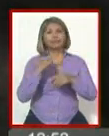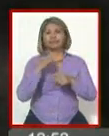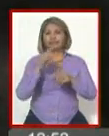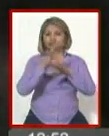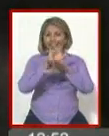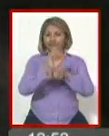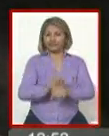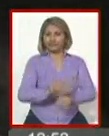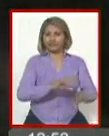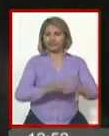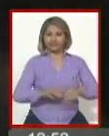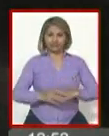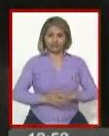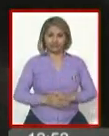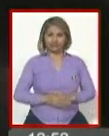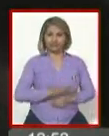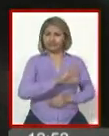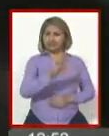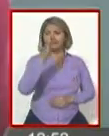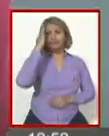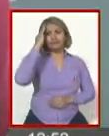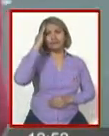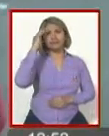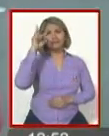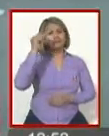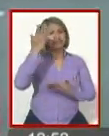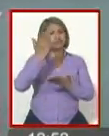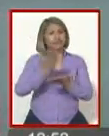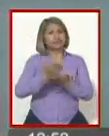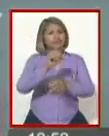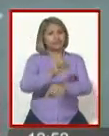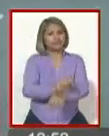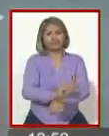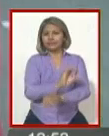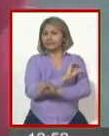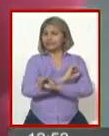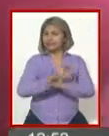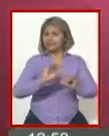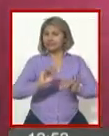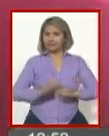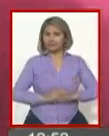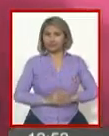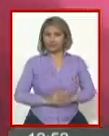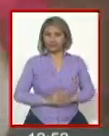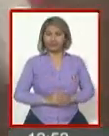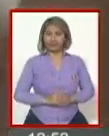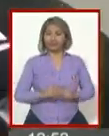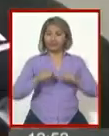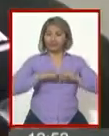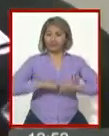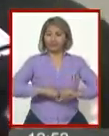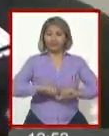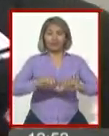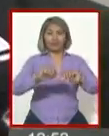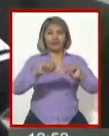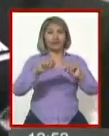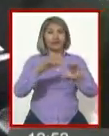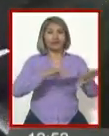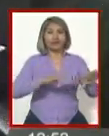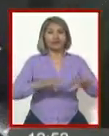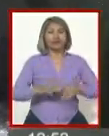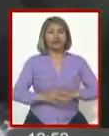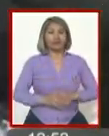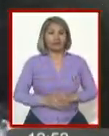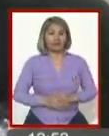están acostumbrados. Usted sabe, no se ha detenido a personas infragantes hasta la fecha. Vamos a hacer